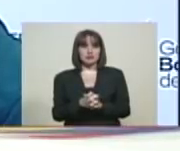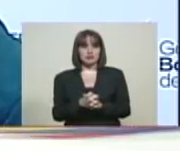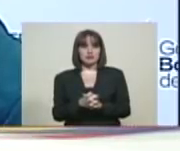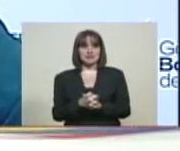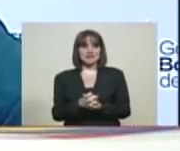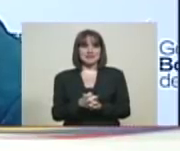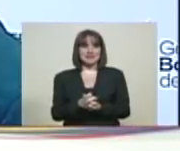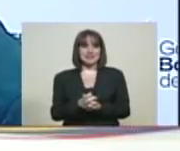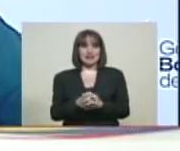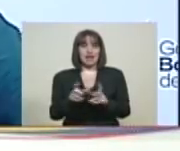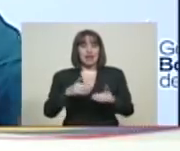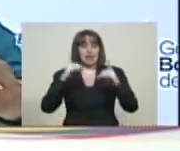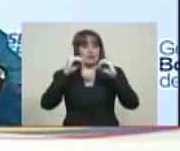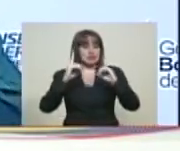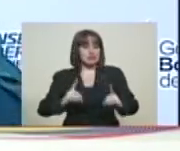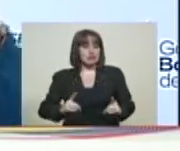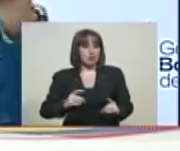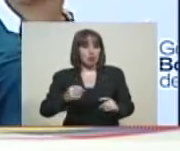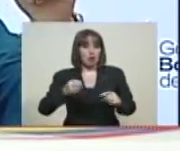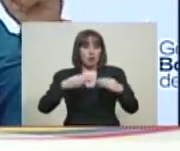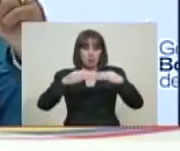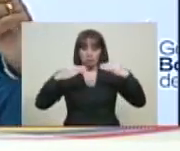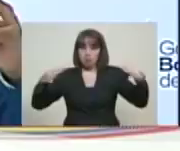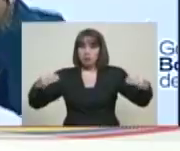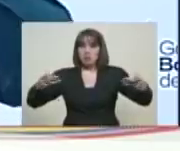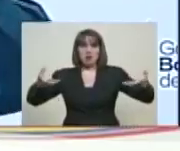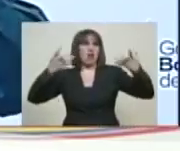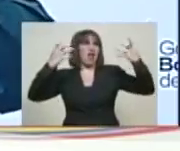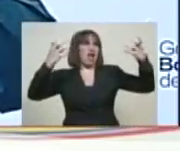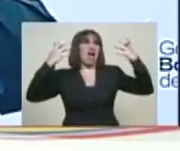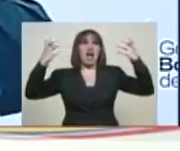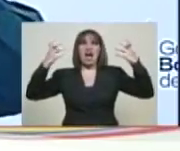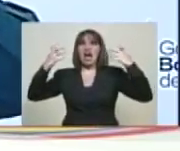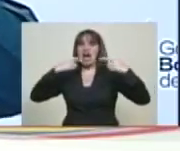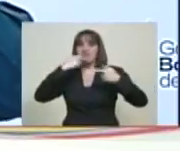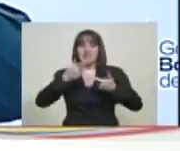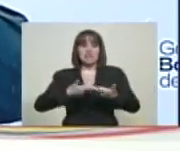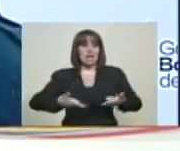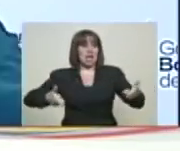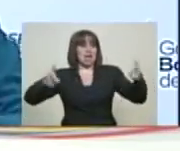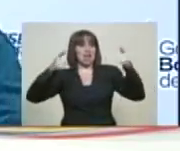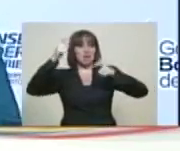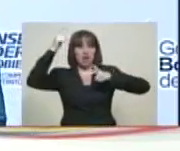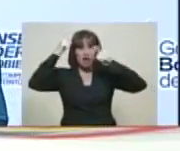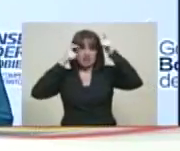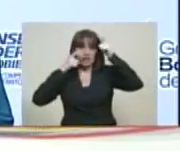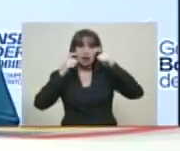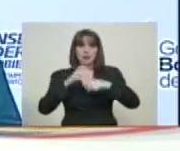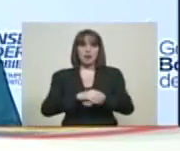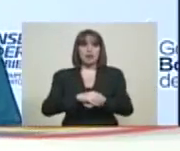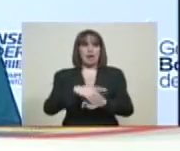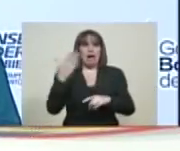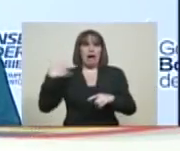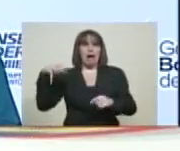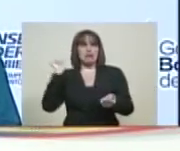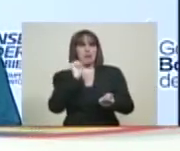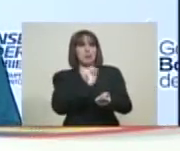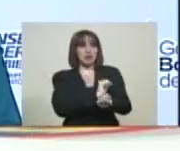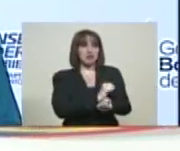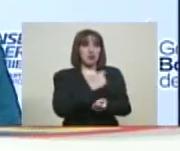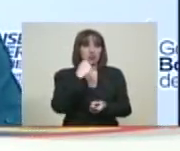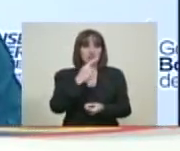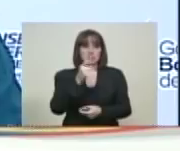para por el clamor popular de entonces liberar al comandante hugo chávez fría y liberar